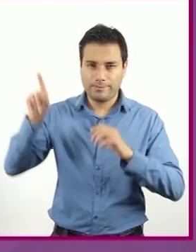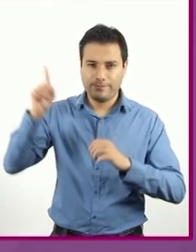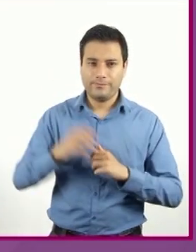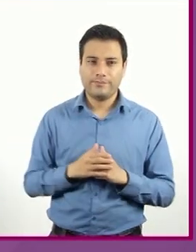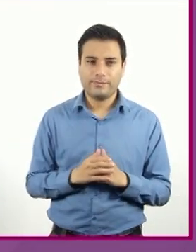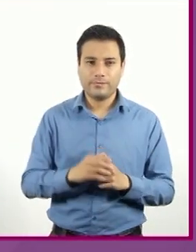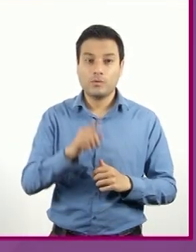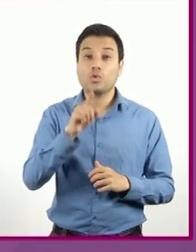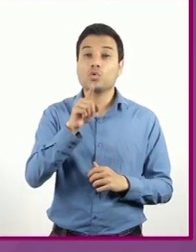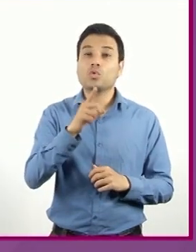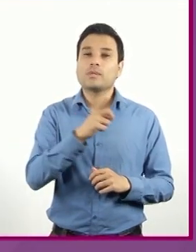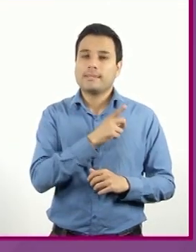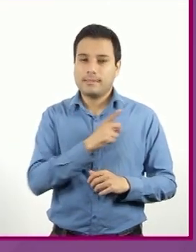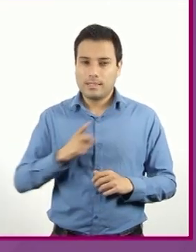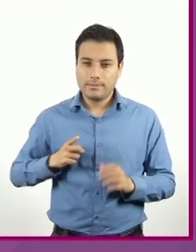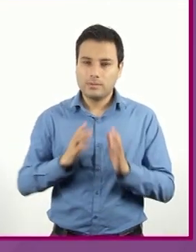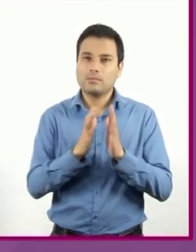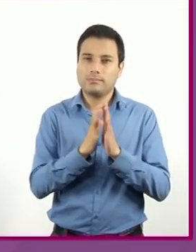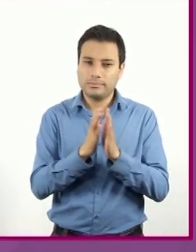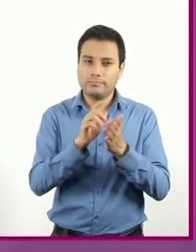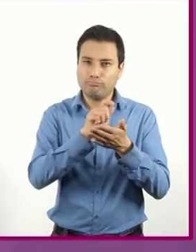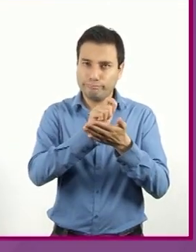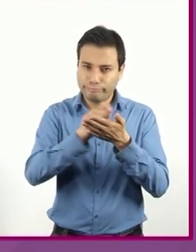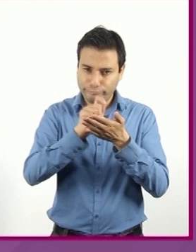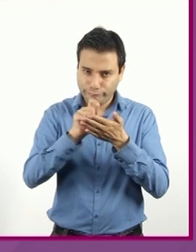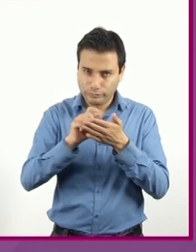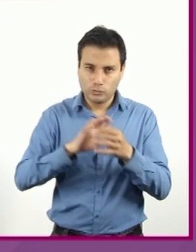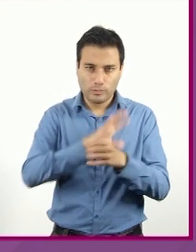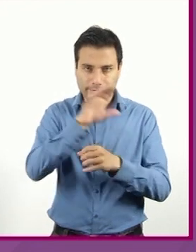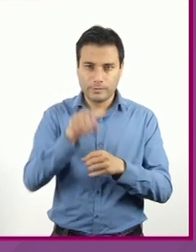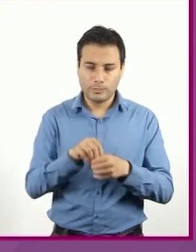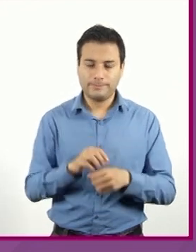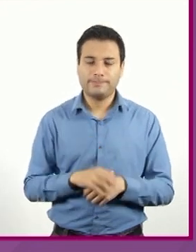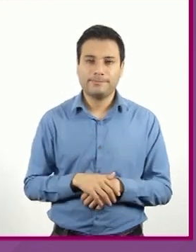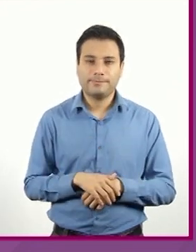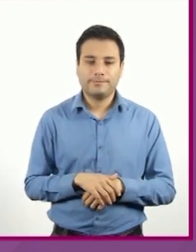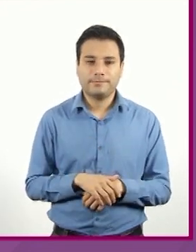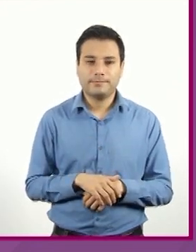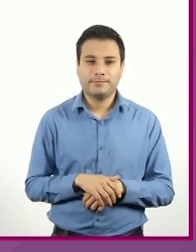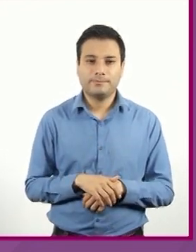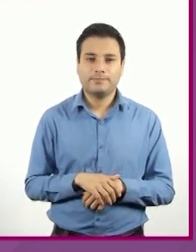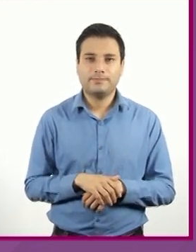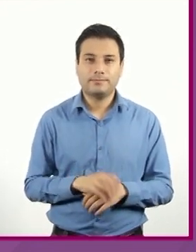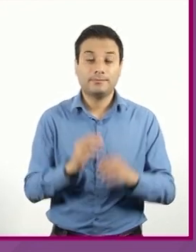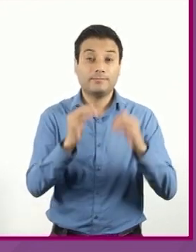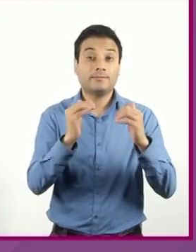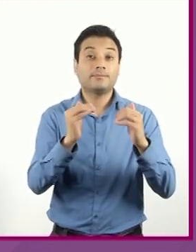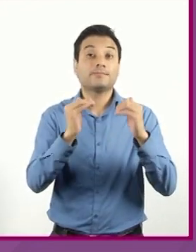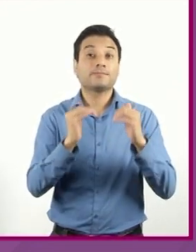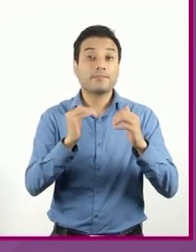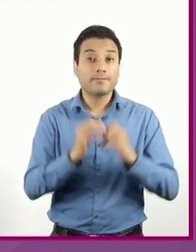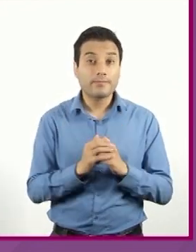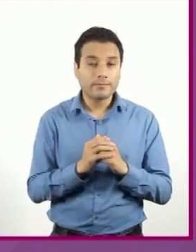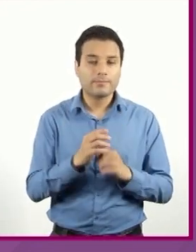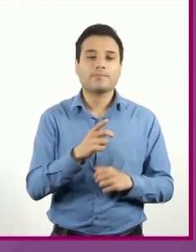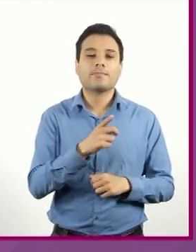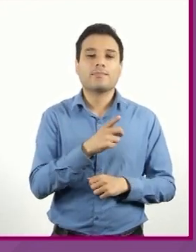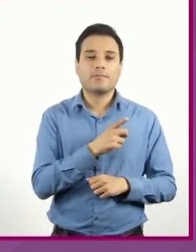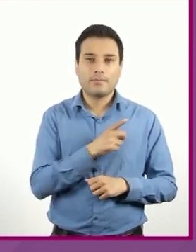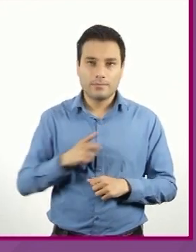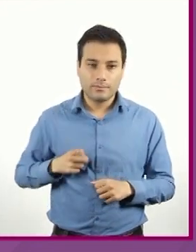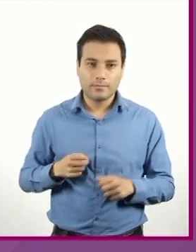Deberás rellenar todos los campos solicitados en el formulario. A continuación, debe